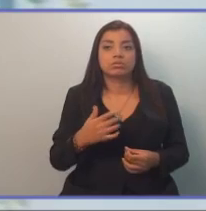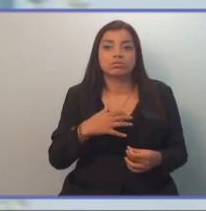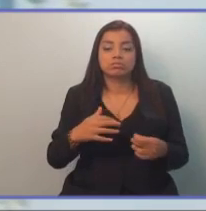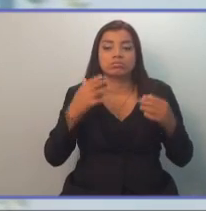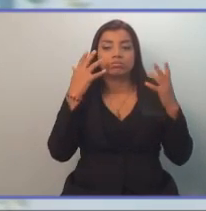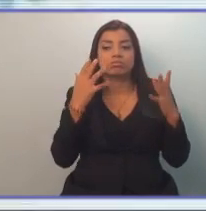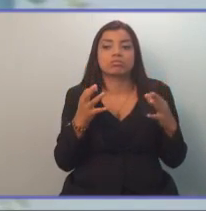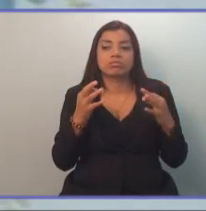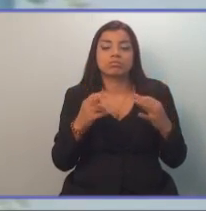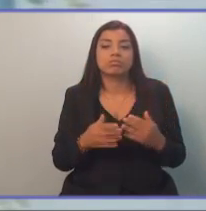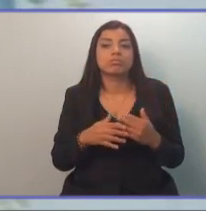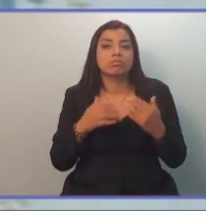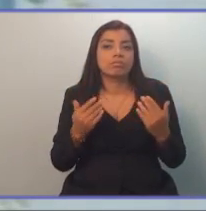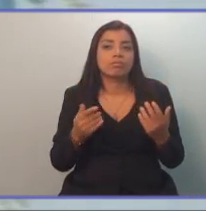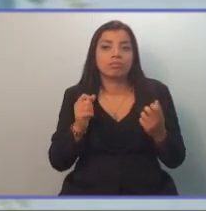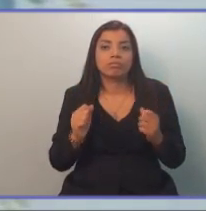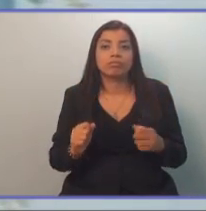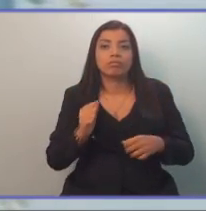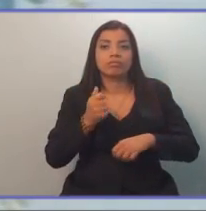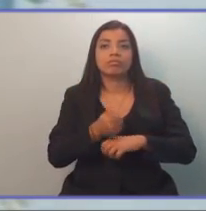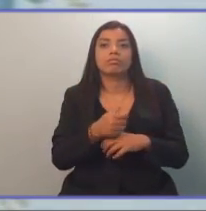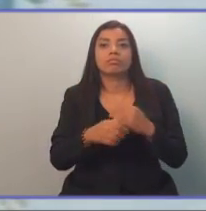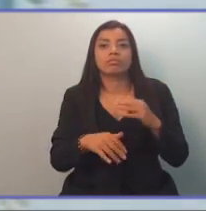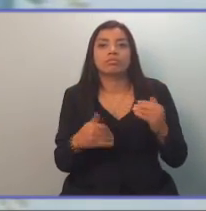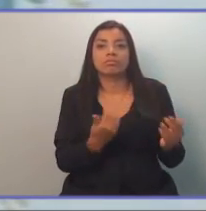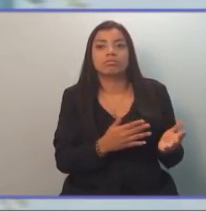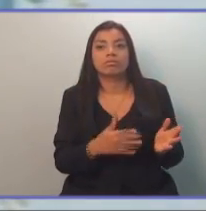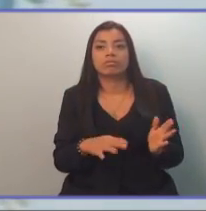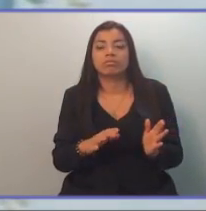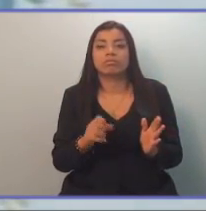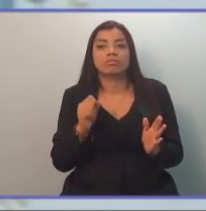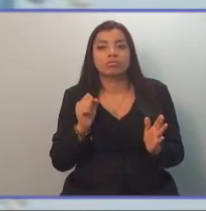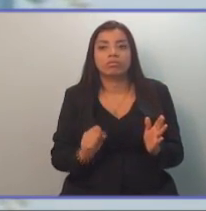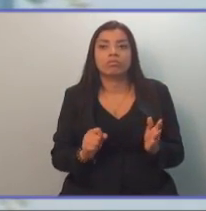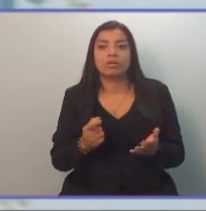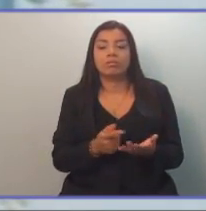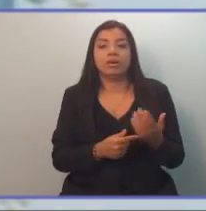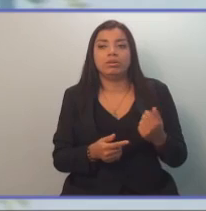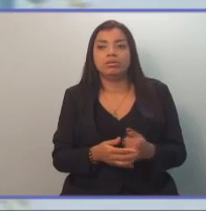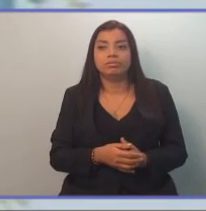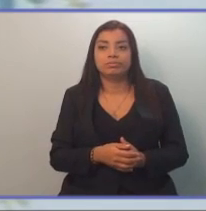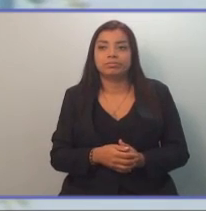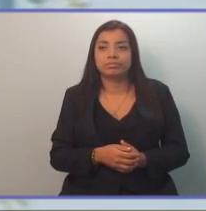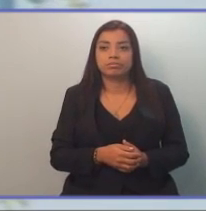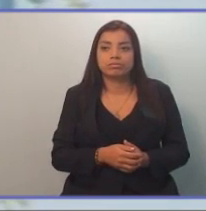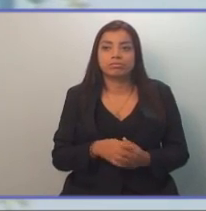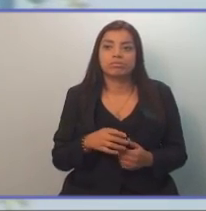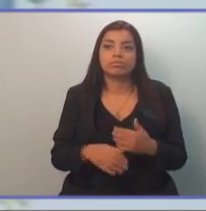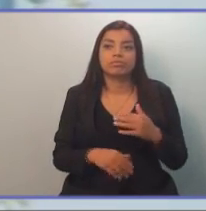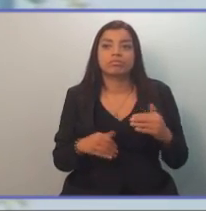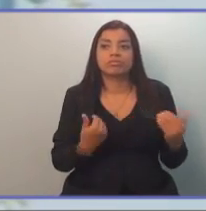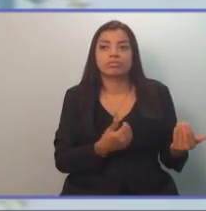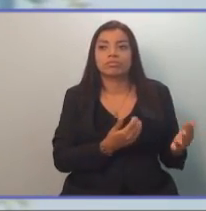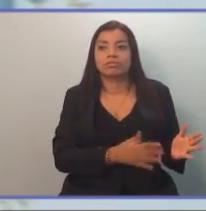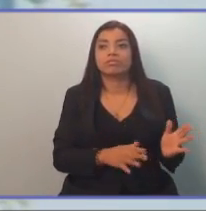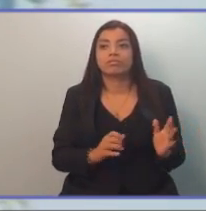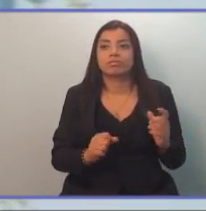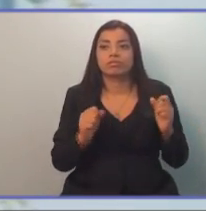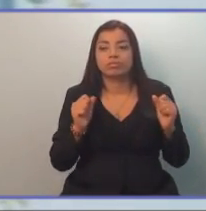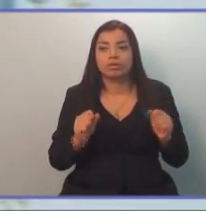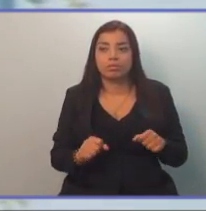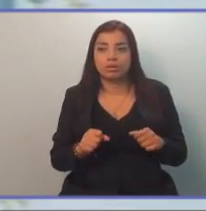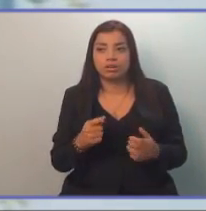decisión de instaurar, porque ya estaba el de Soyapango, el privado y social. Pero la práctica nos ha demostrado de